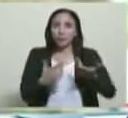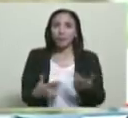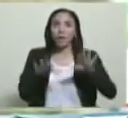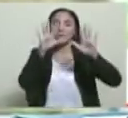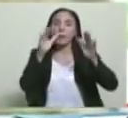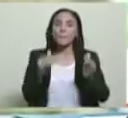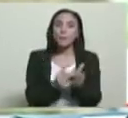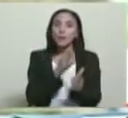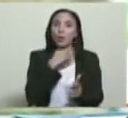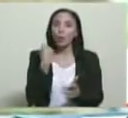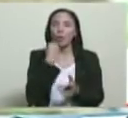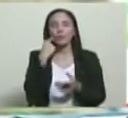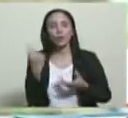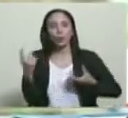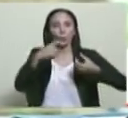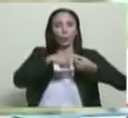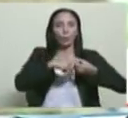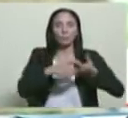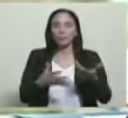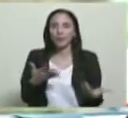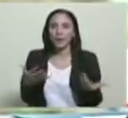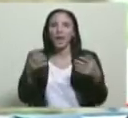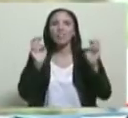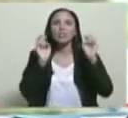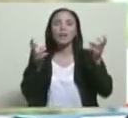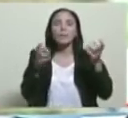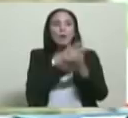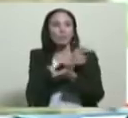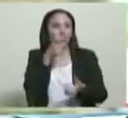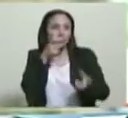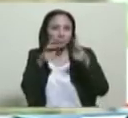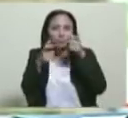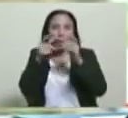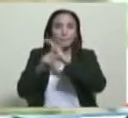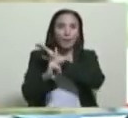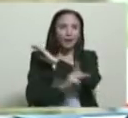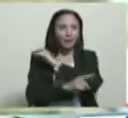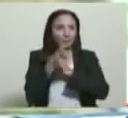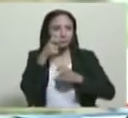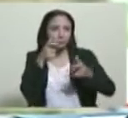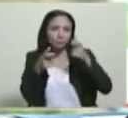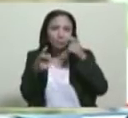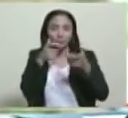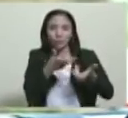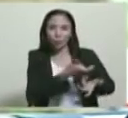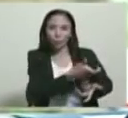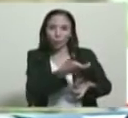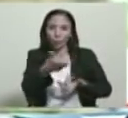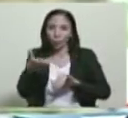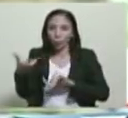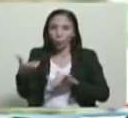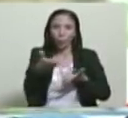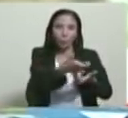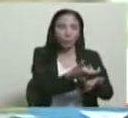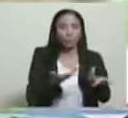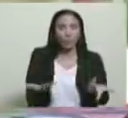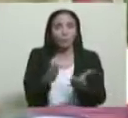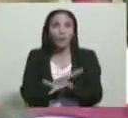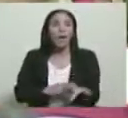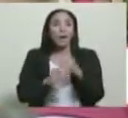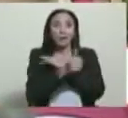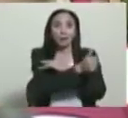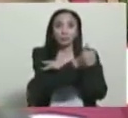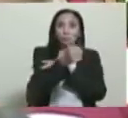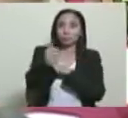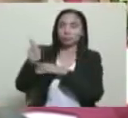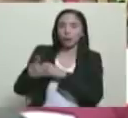10.000 jóvenes a lo que tiene que ver con los guardaparques, imparques y también con los bomberos forestales. 10.000 para cada uno, de los